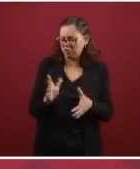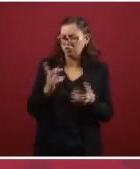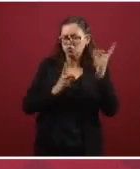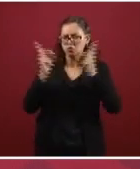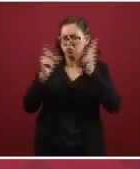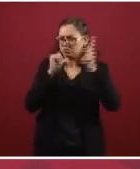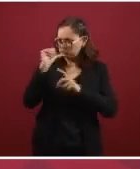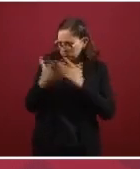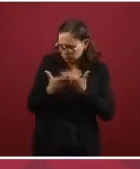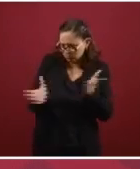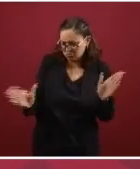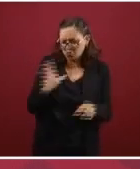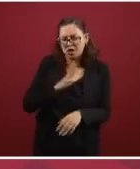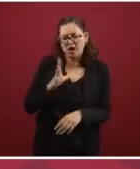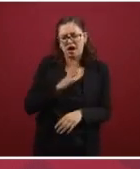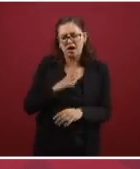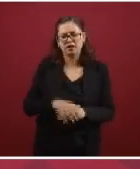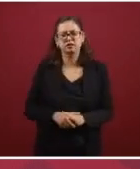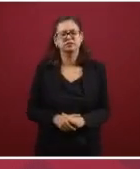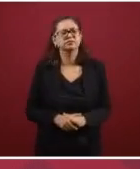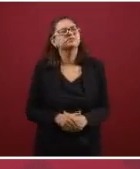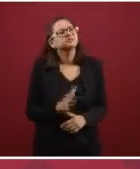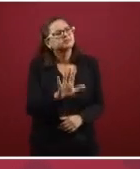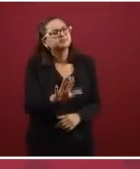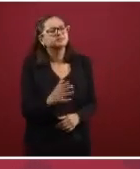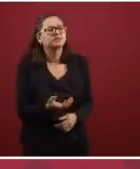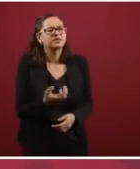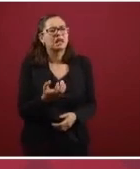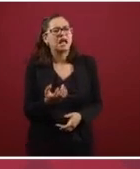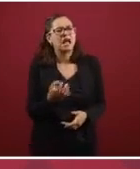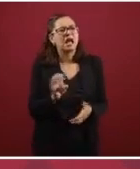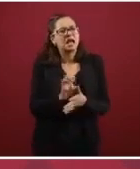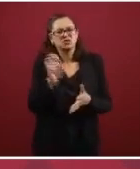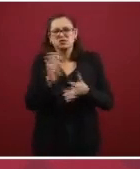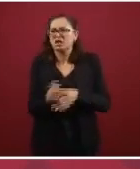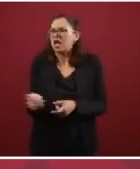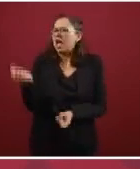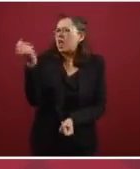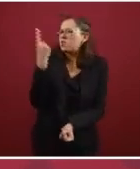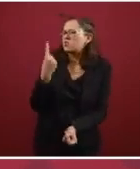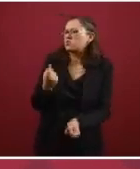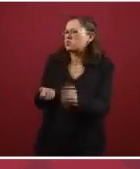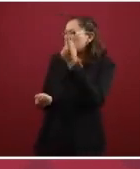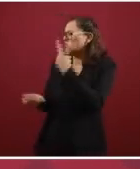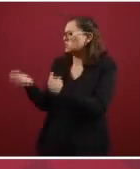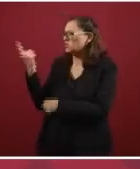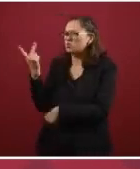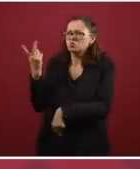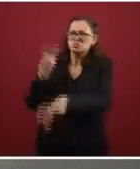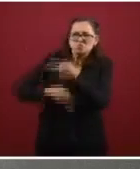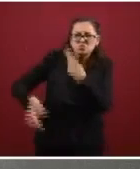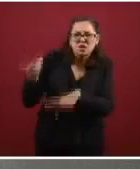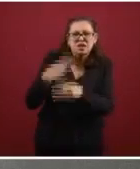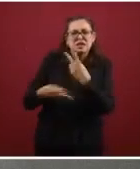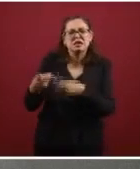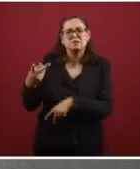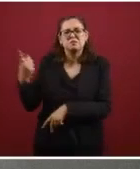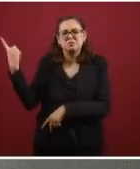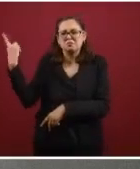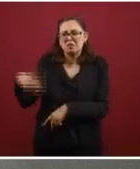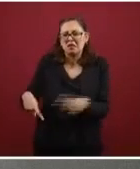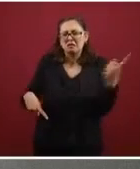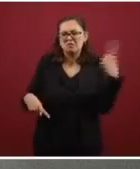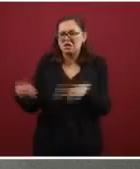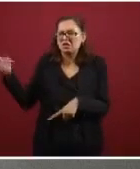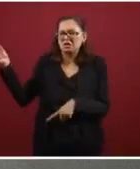y entonces estos que son los menos de esta rueda de prensa, ¿van a seguir aquí estos enviados de las dirigencias